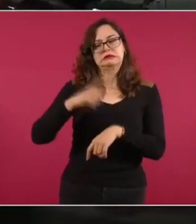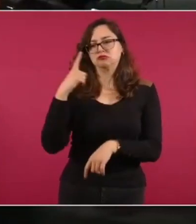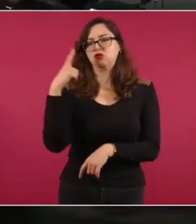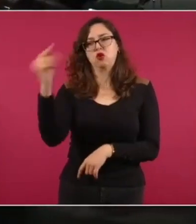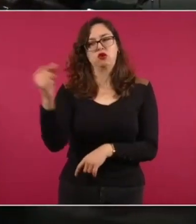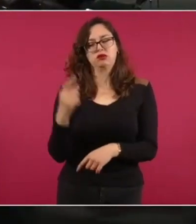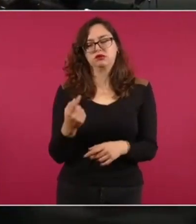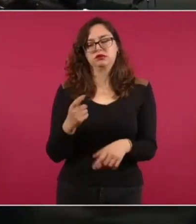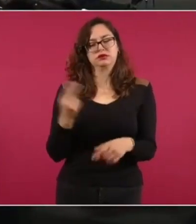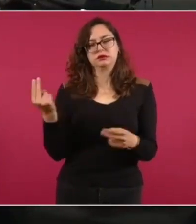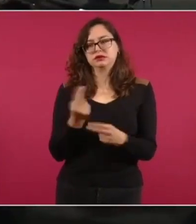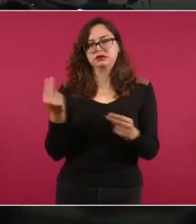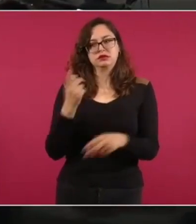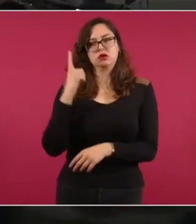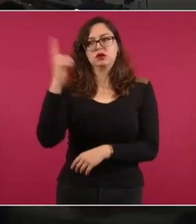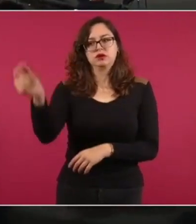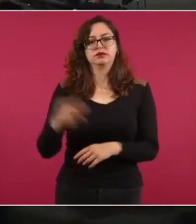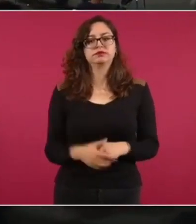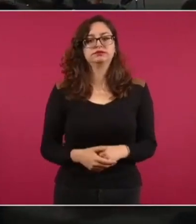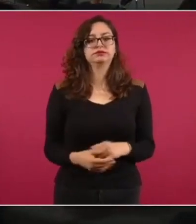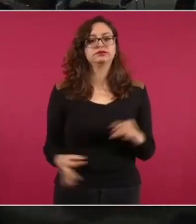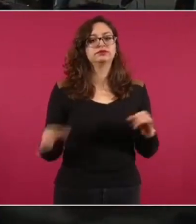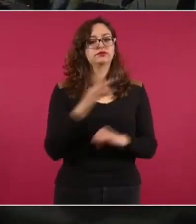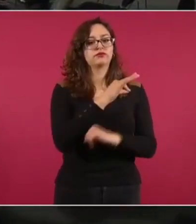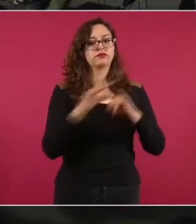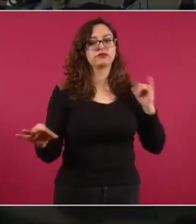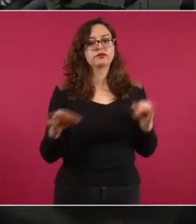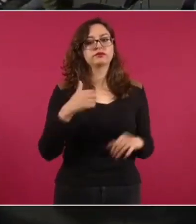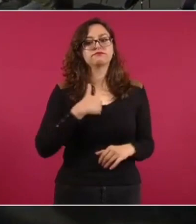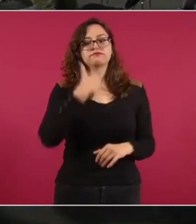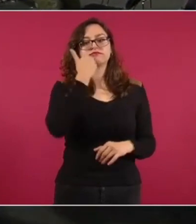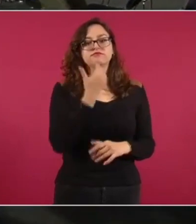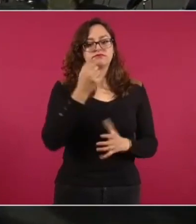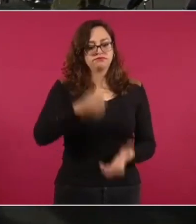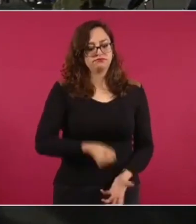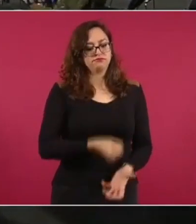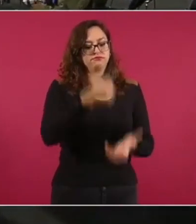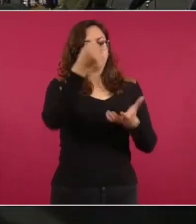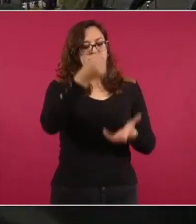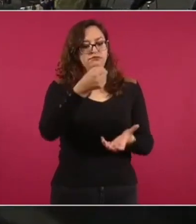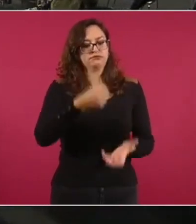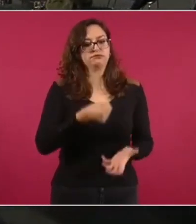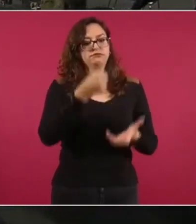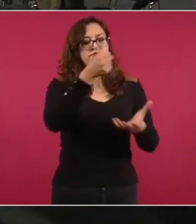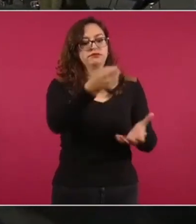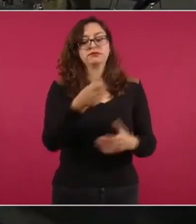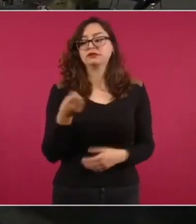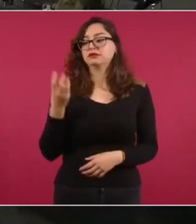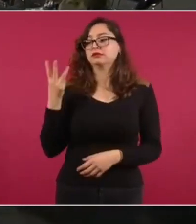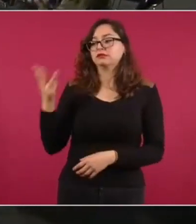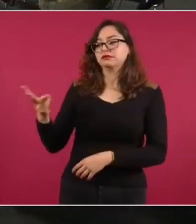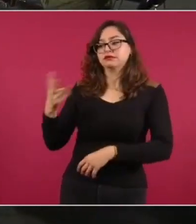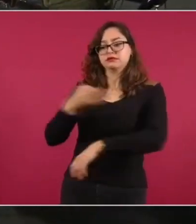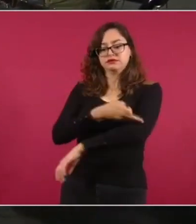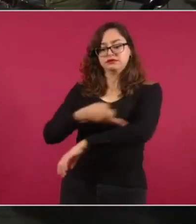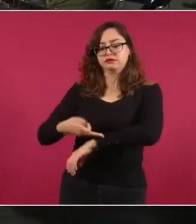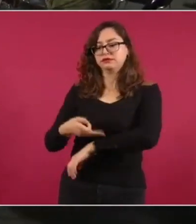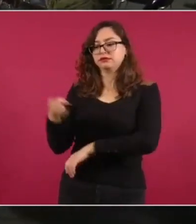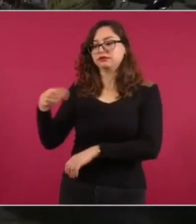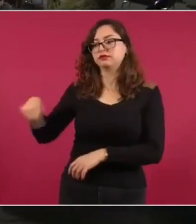quiero entregar esto que le mandan 3 familias a las que les cambió usted la vida. Bueno,